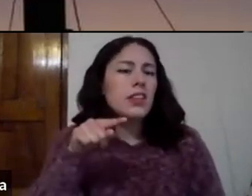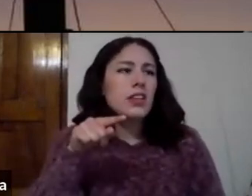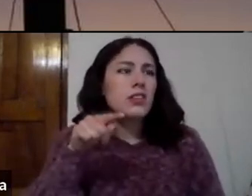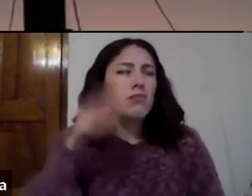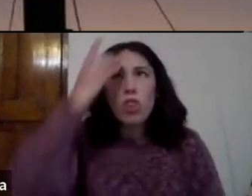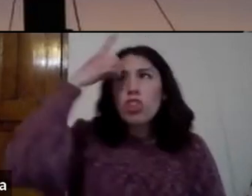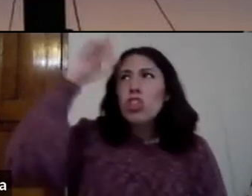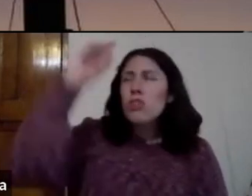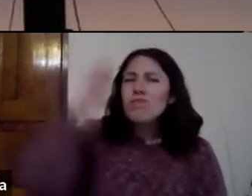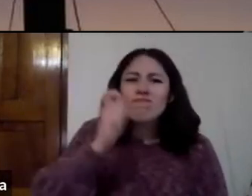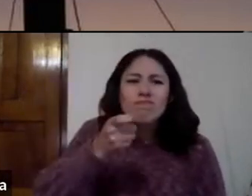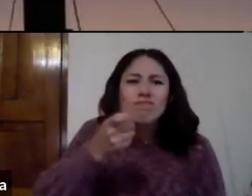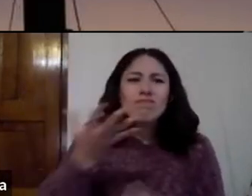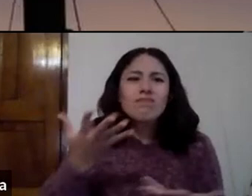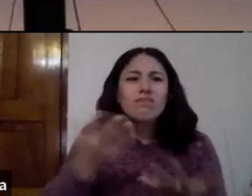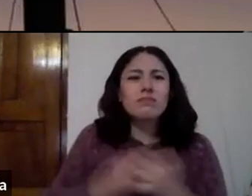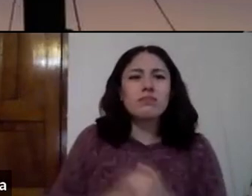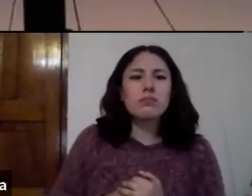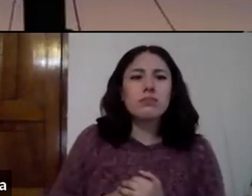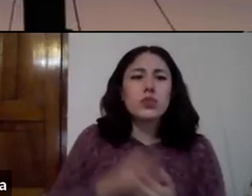¿Cuál nombre tú le das a Dios?